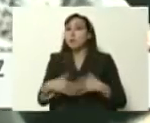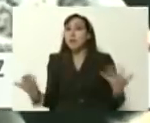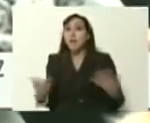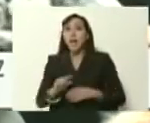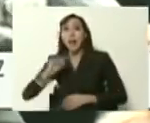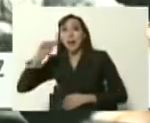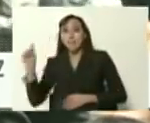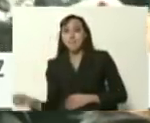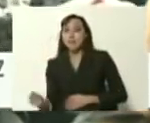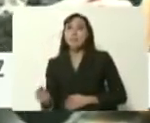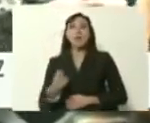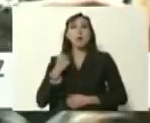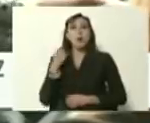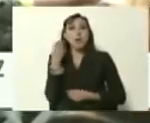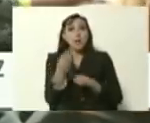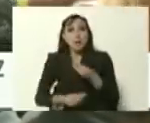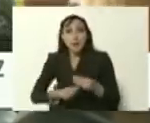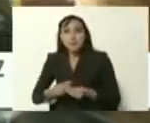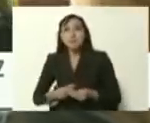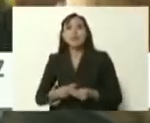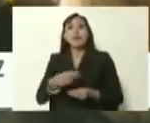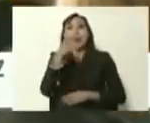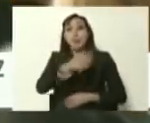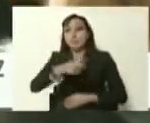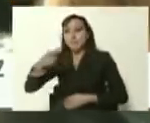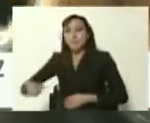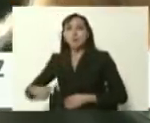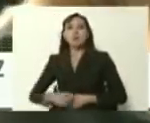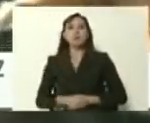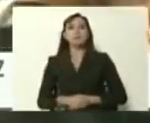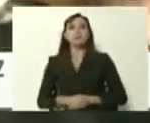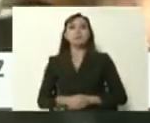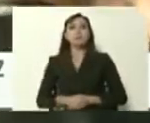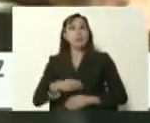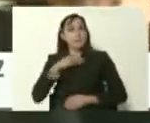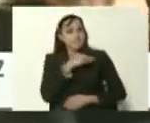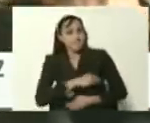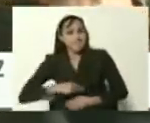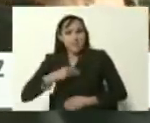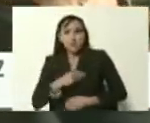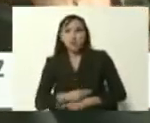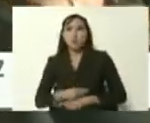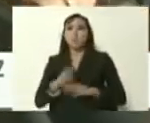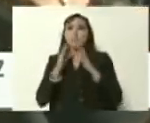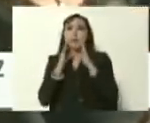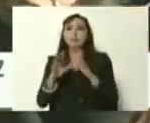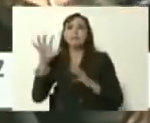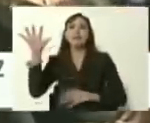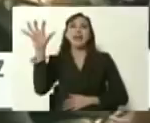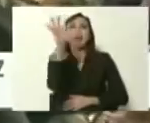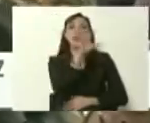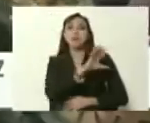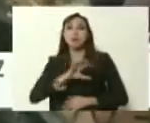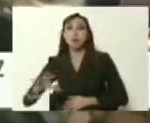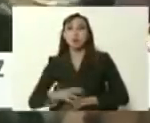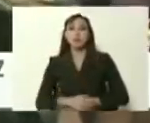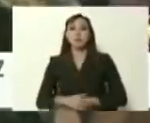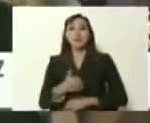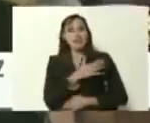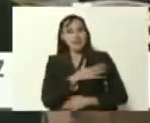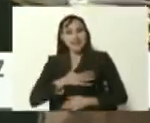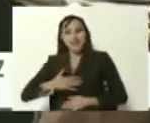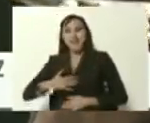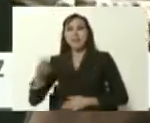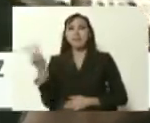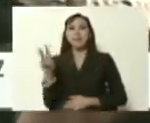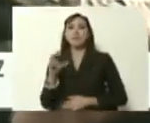primera intención del legislador. La misión es bendecir las naciones. Él quiere bendecir a